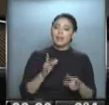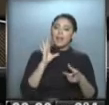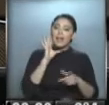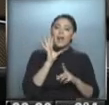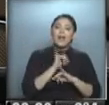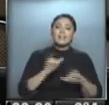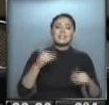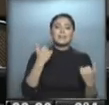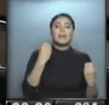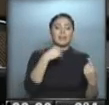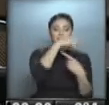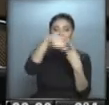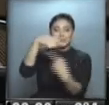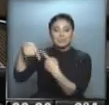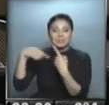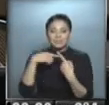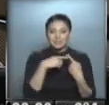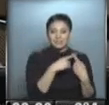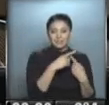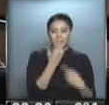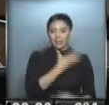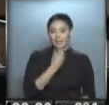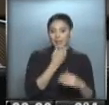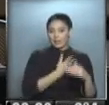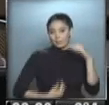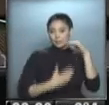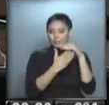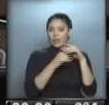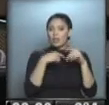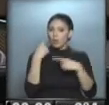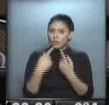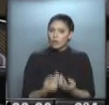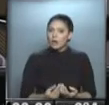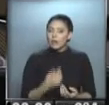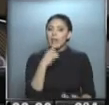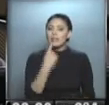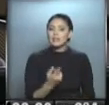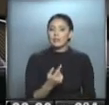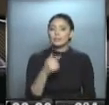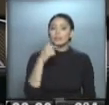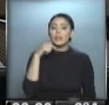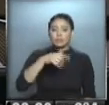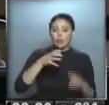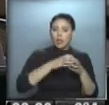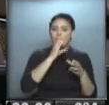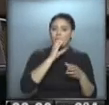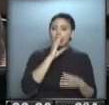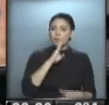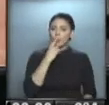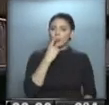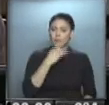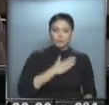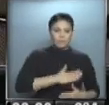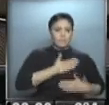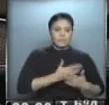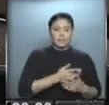la puerta a la polémica para con los dirigentes, bueno, ha continuado porque dijo, por este club yo doy la vida. Digo, por